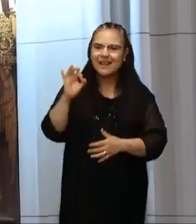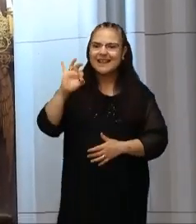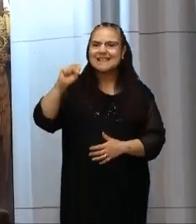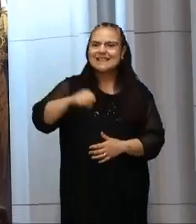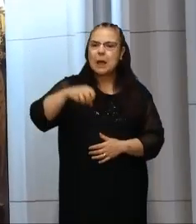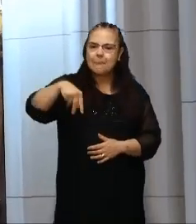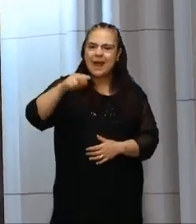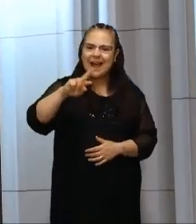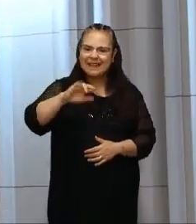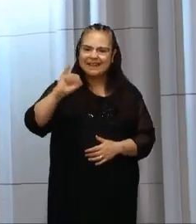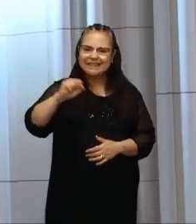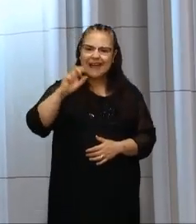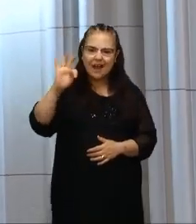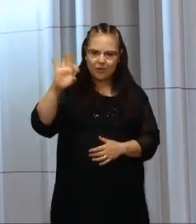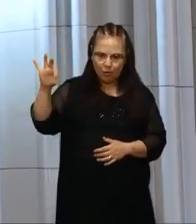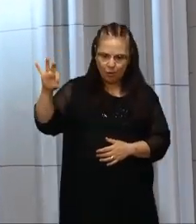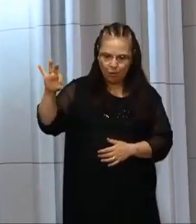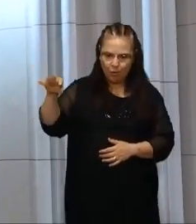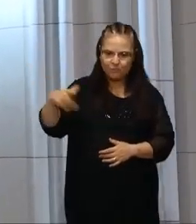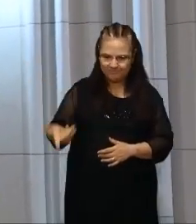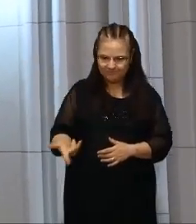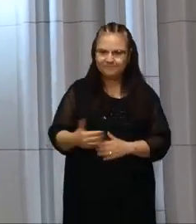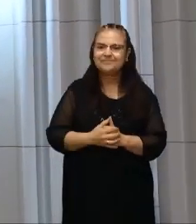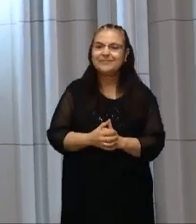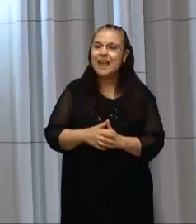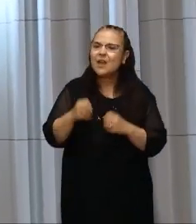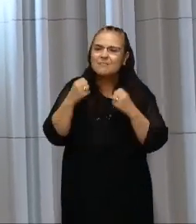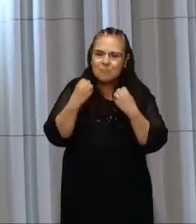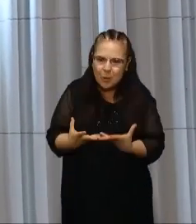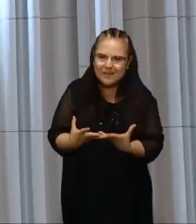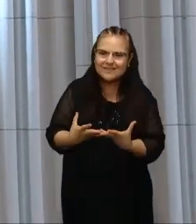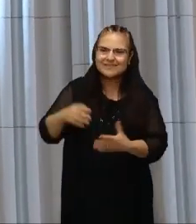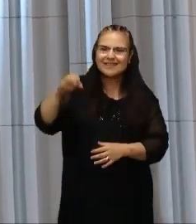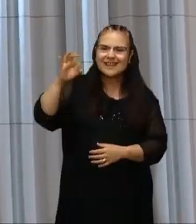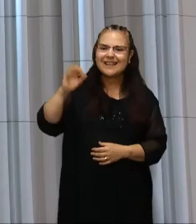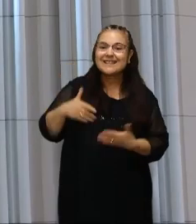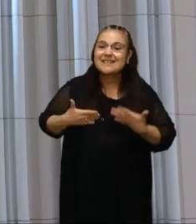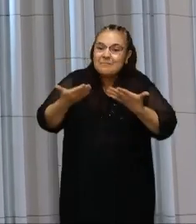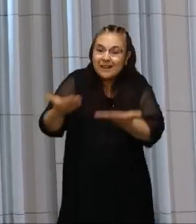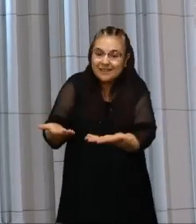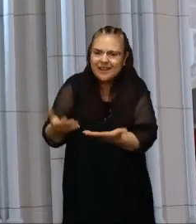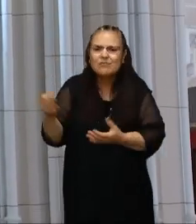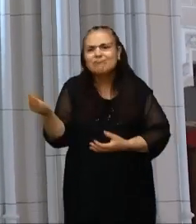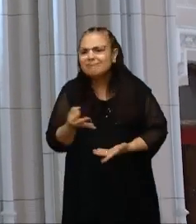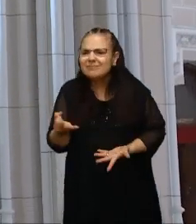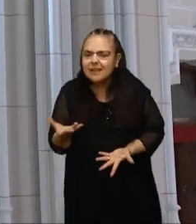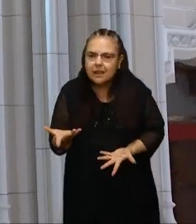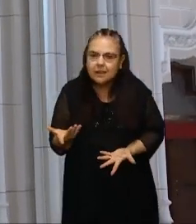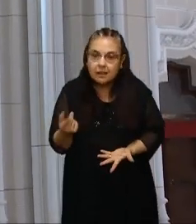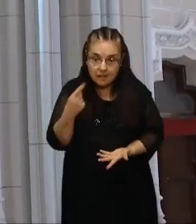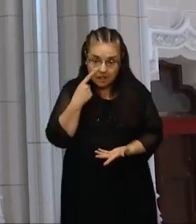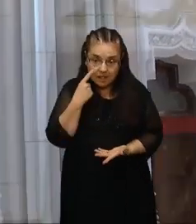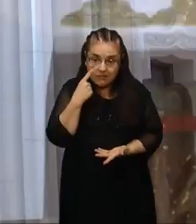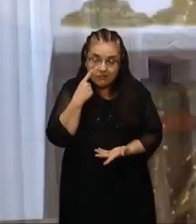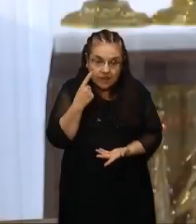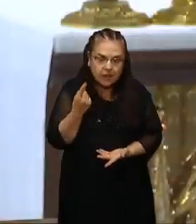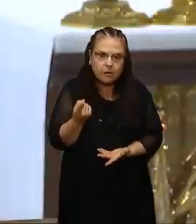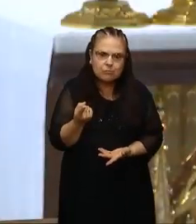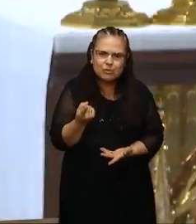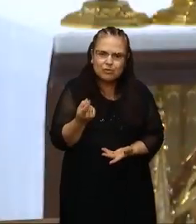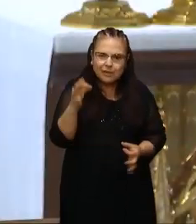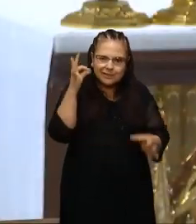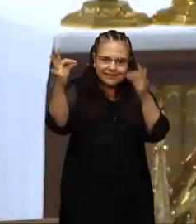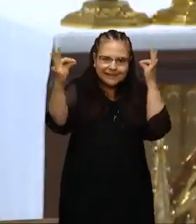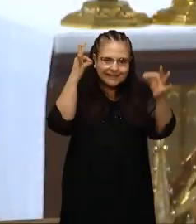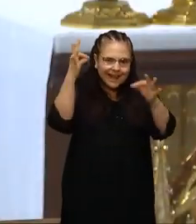por medio de la seducción. El buen samaritano Puede que nos fijemos en muchos